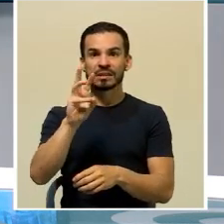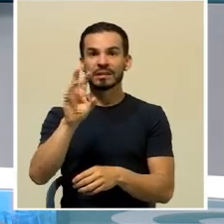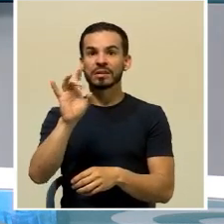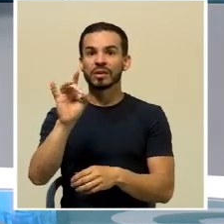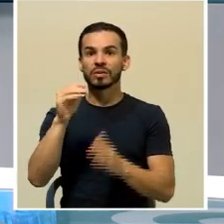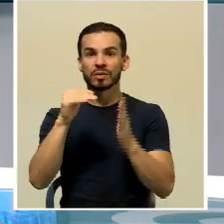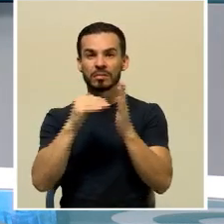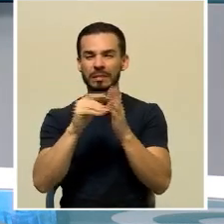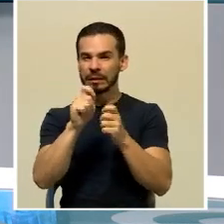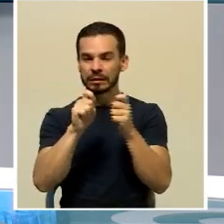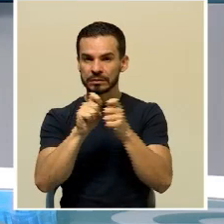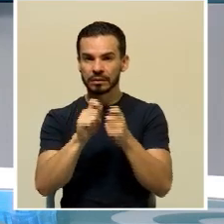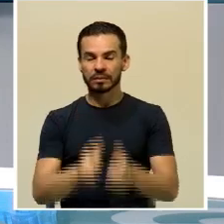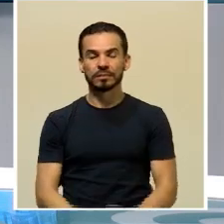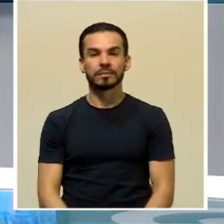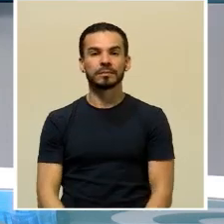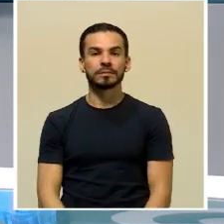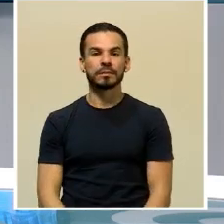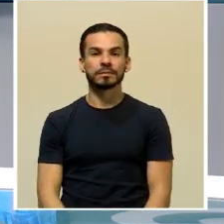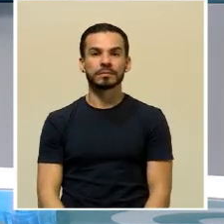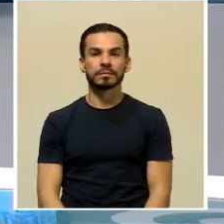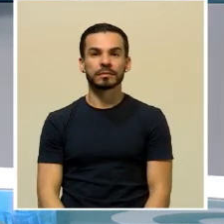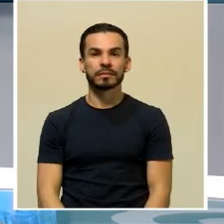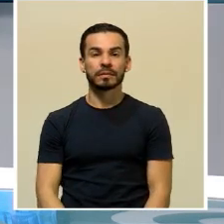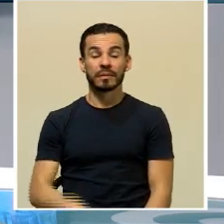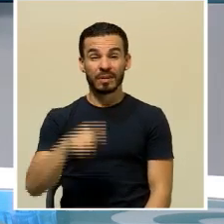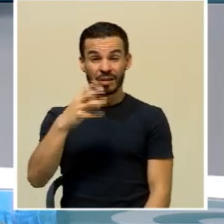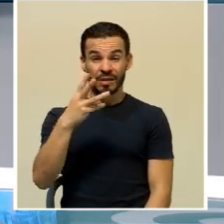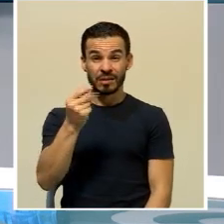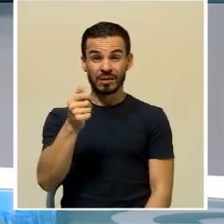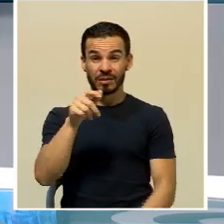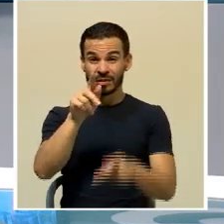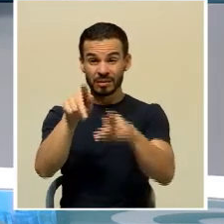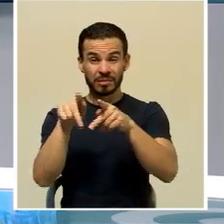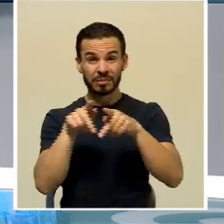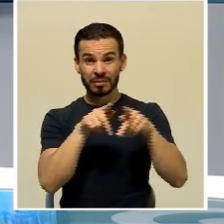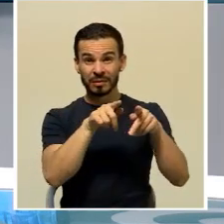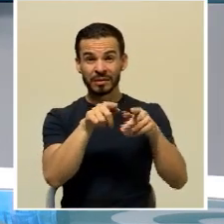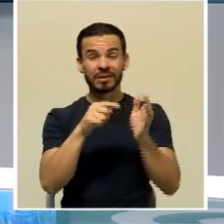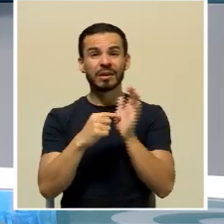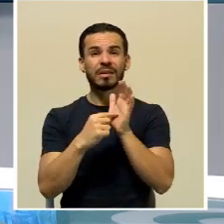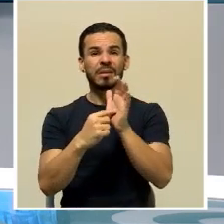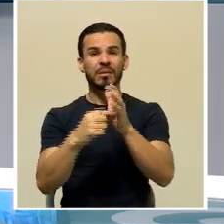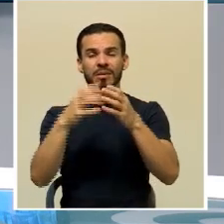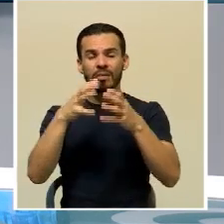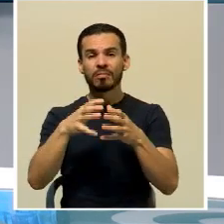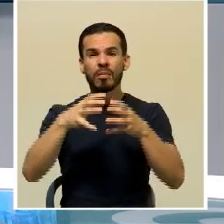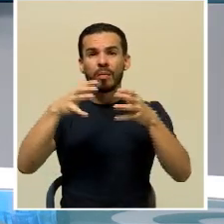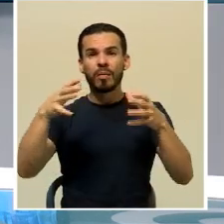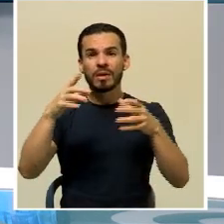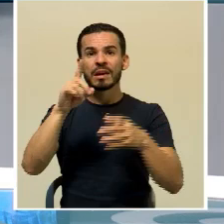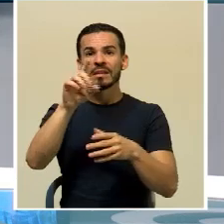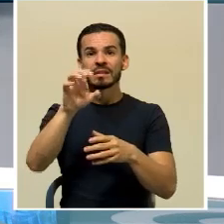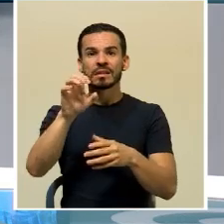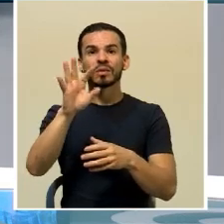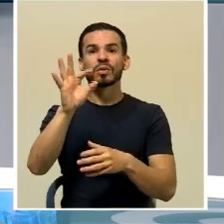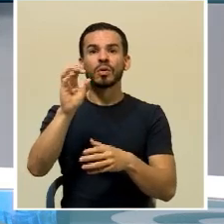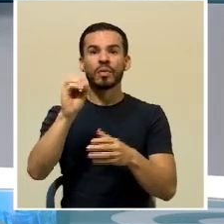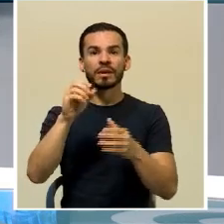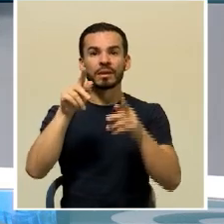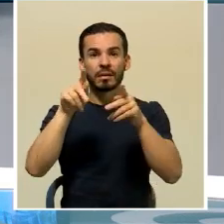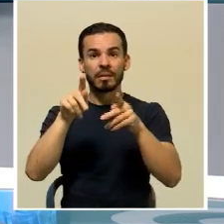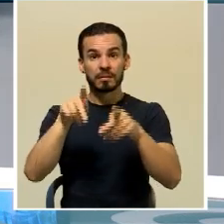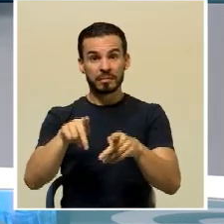468.000 para ser exactos, una cantidad que representa un aumento de 190.000 personas